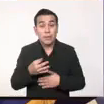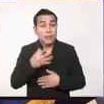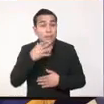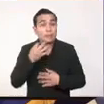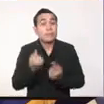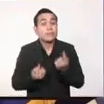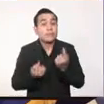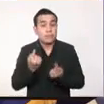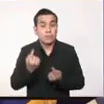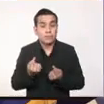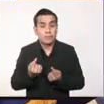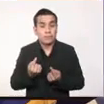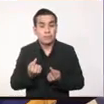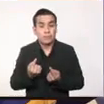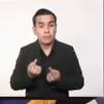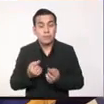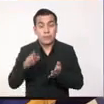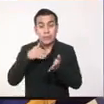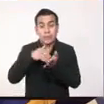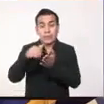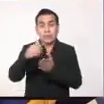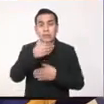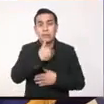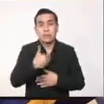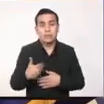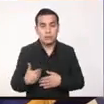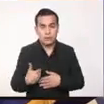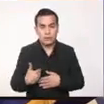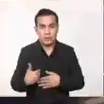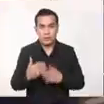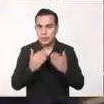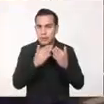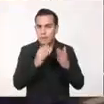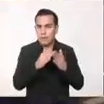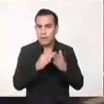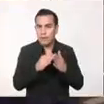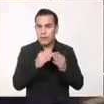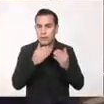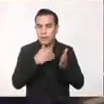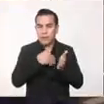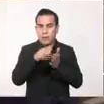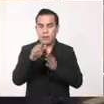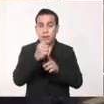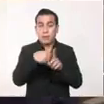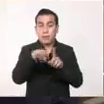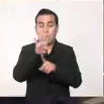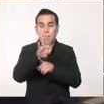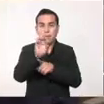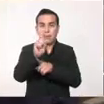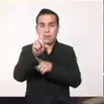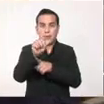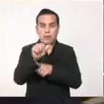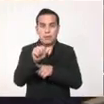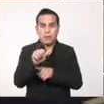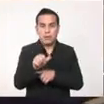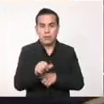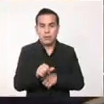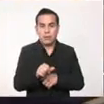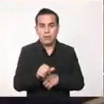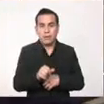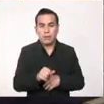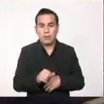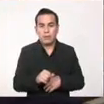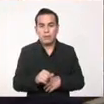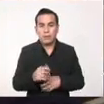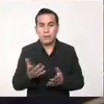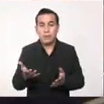agravante, que destituir a un magistrado, están destituyendo a alguien que ellos eligieron.